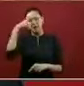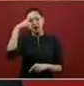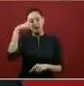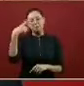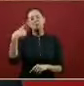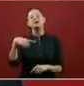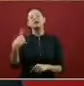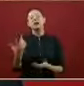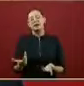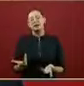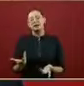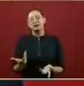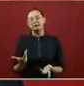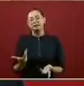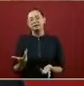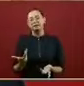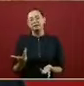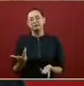no